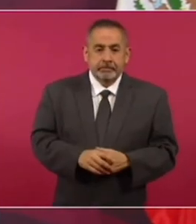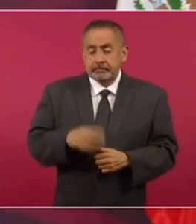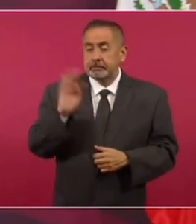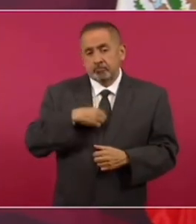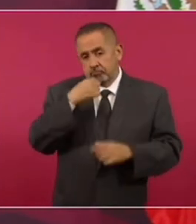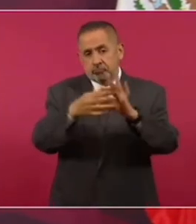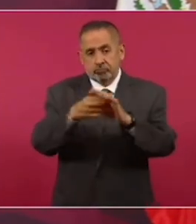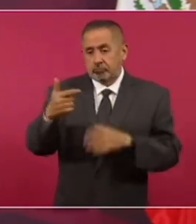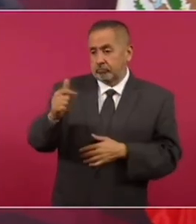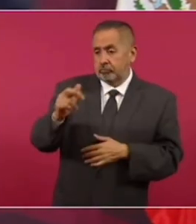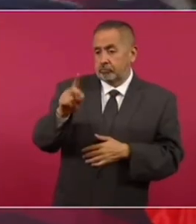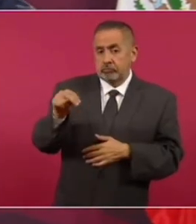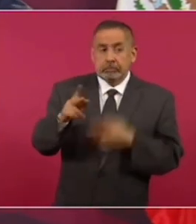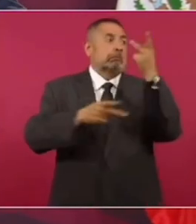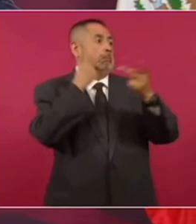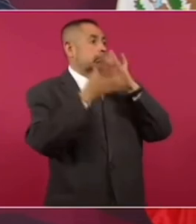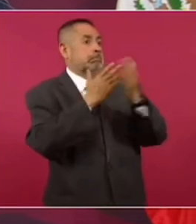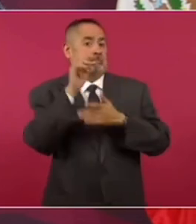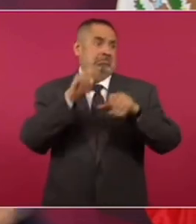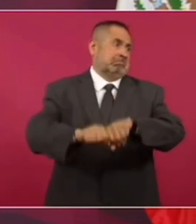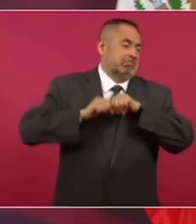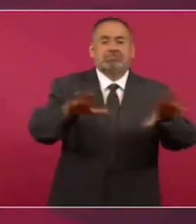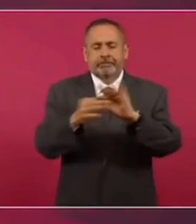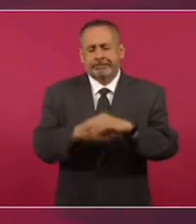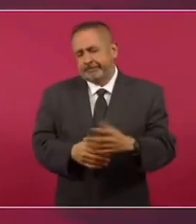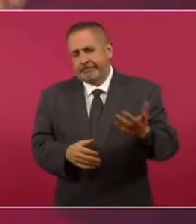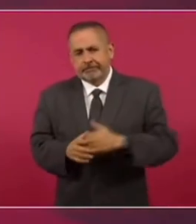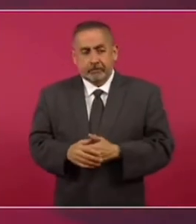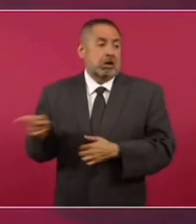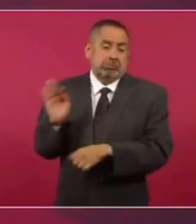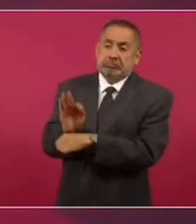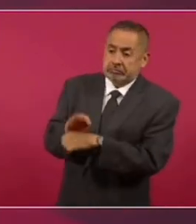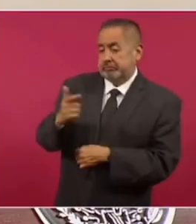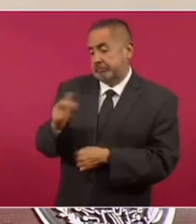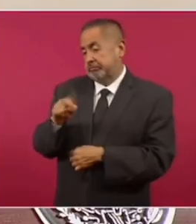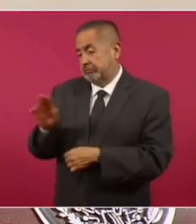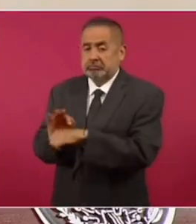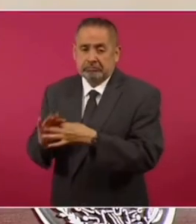algo de Garduño, ese es el titular mañana del Reforma, protegió a Garduño.